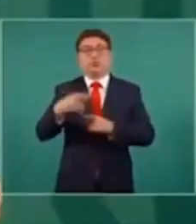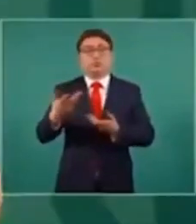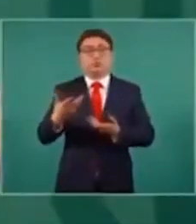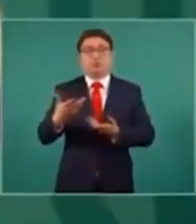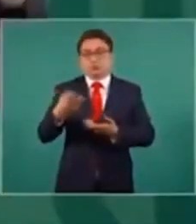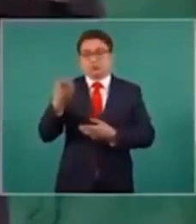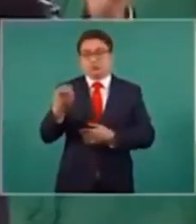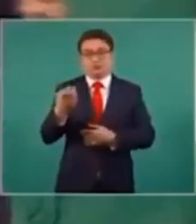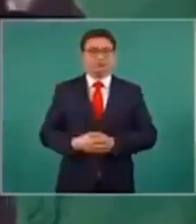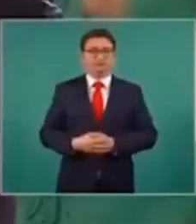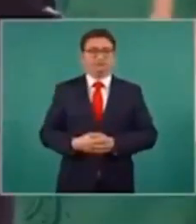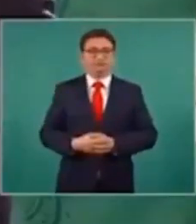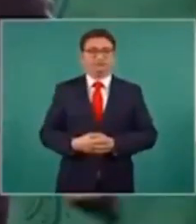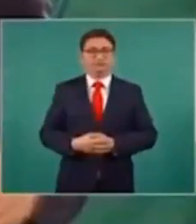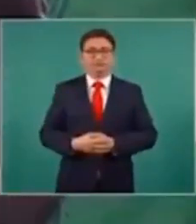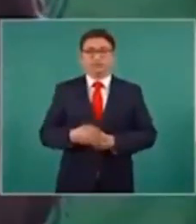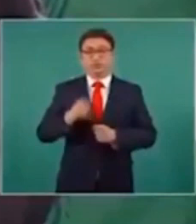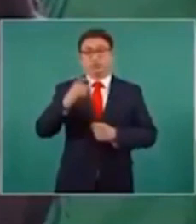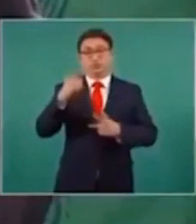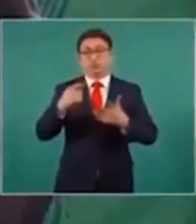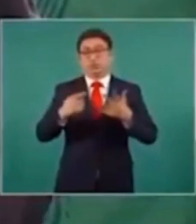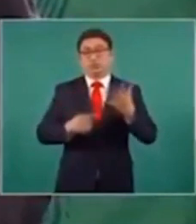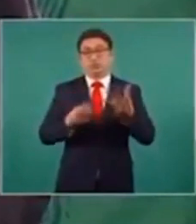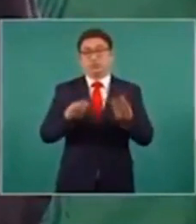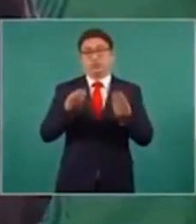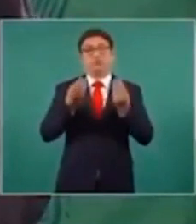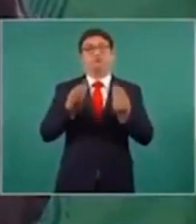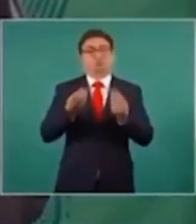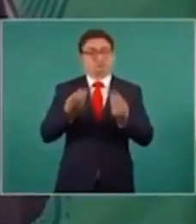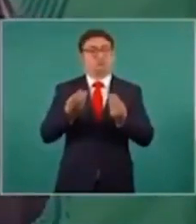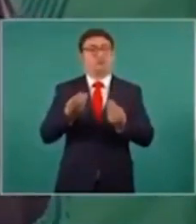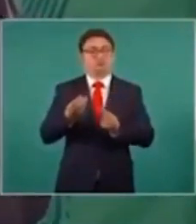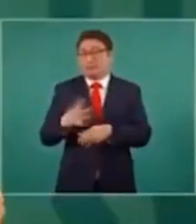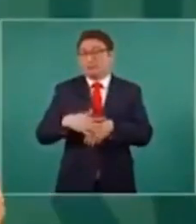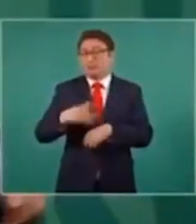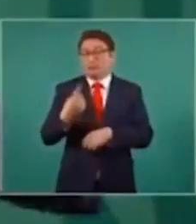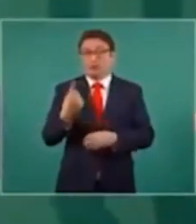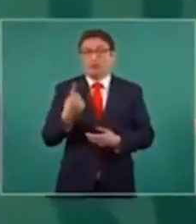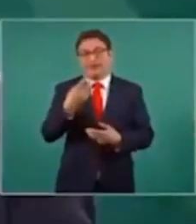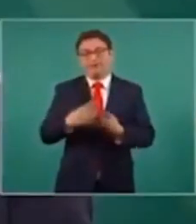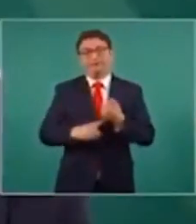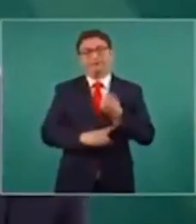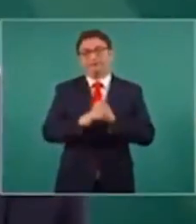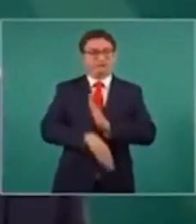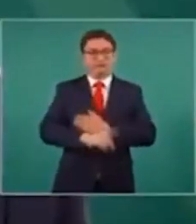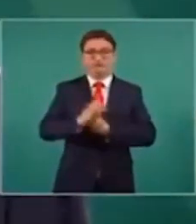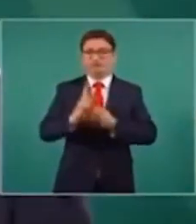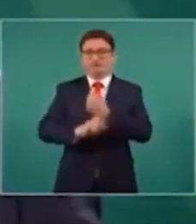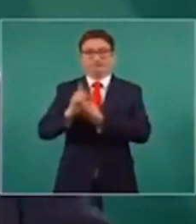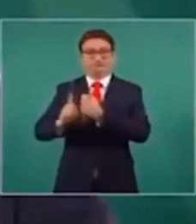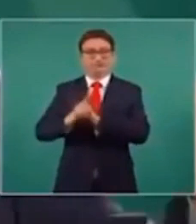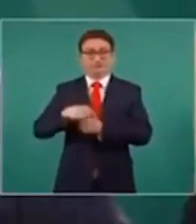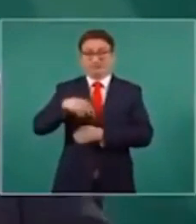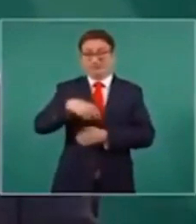oposición. Entonces, hay materia. ¿Qué ocasionó todo esto? la ruina del país, el